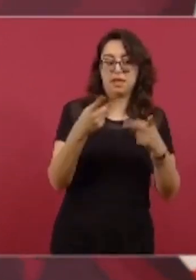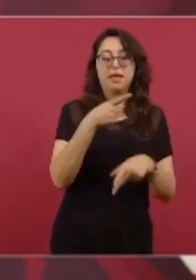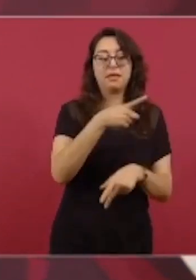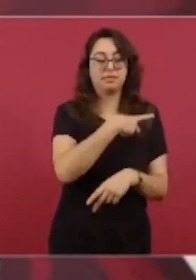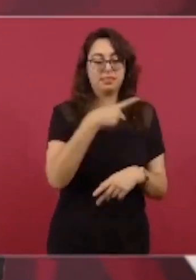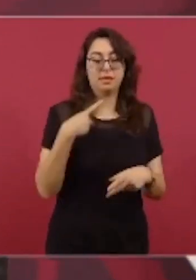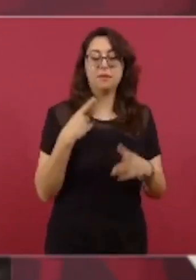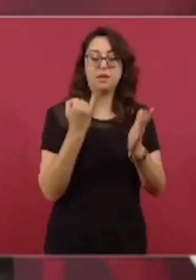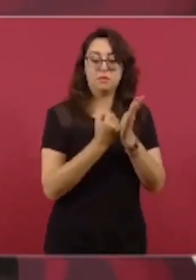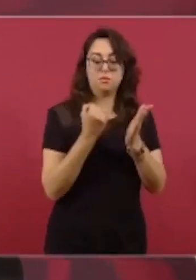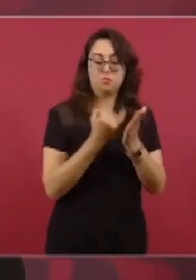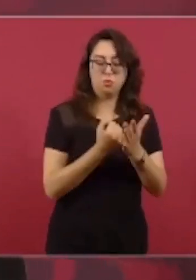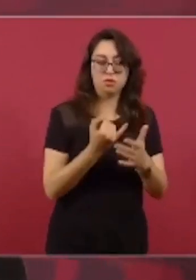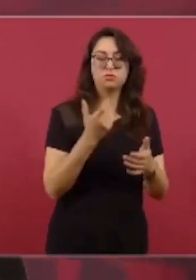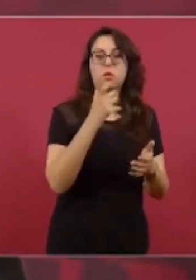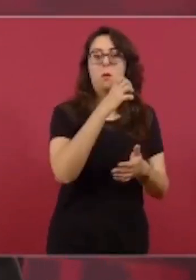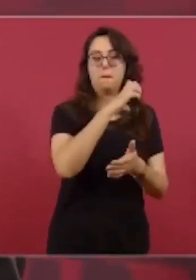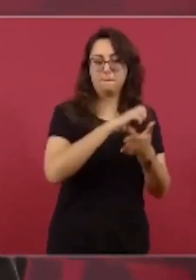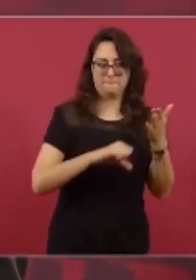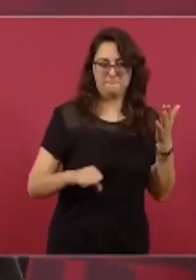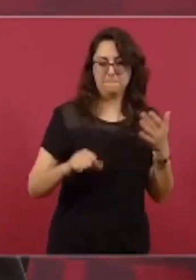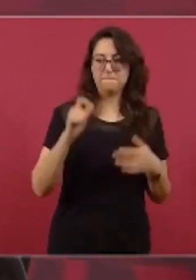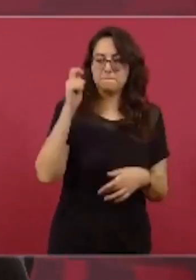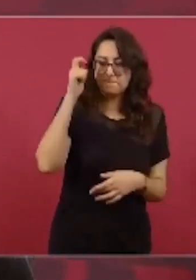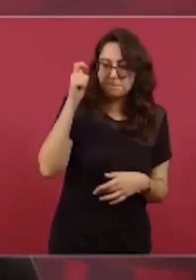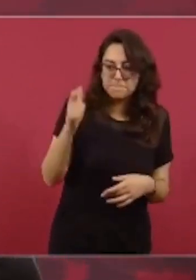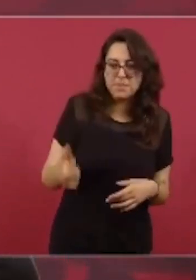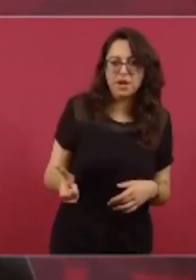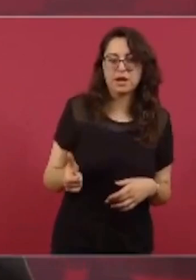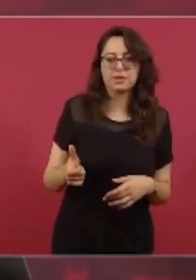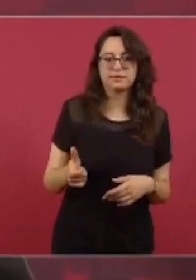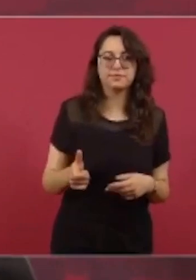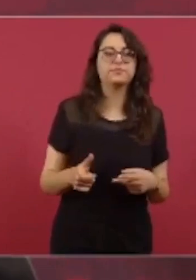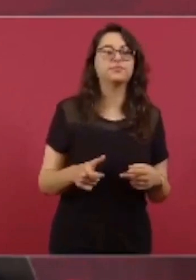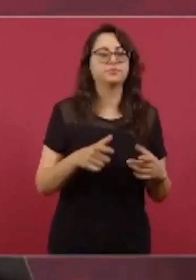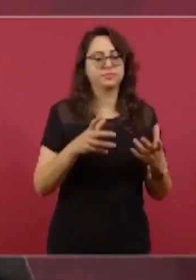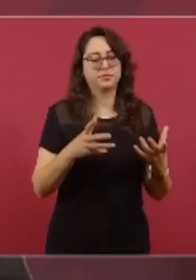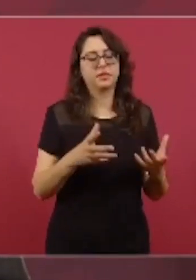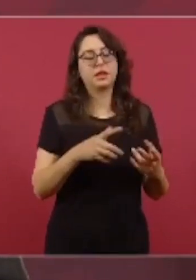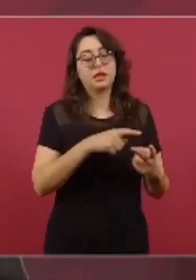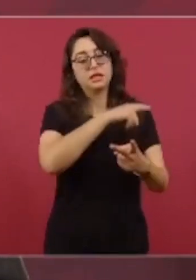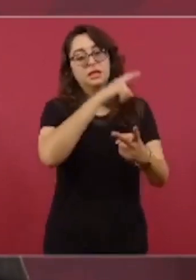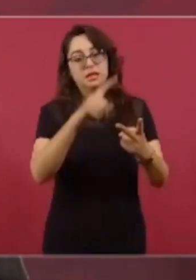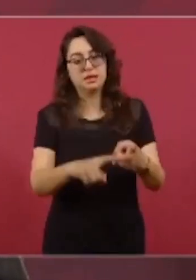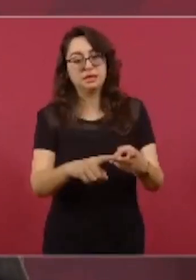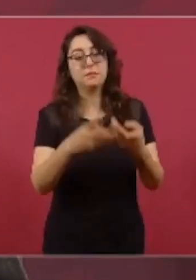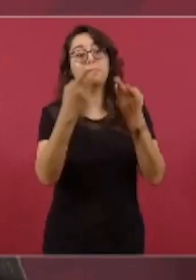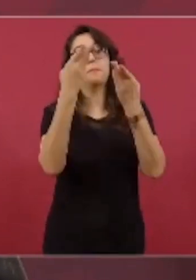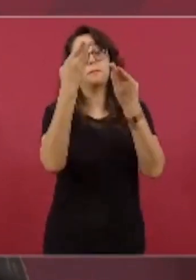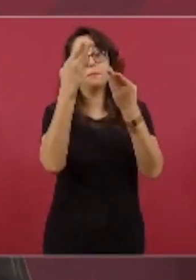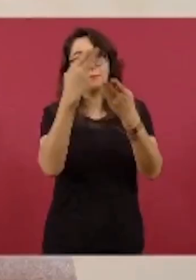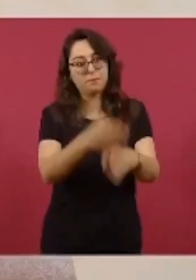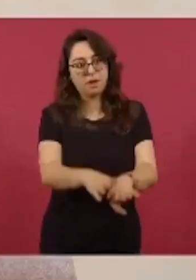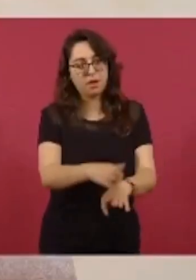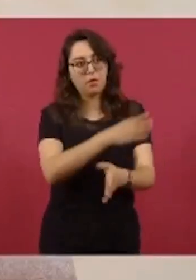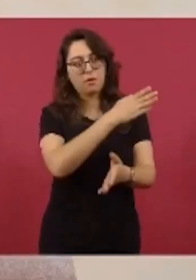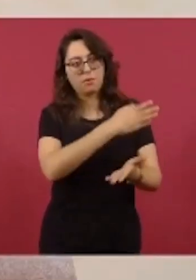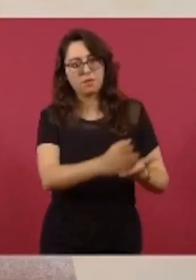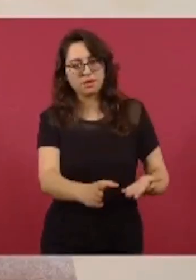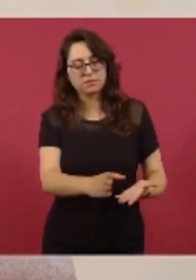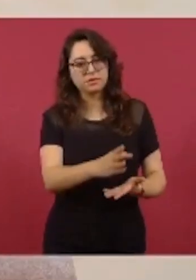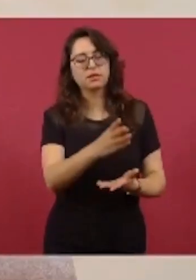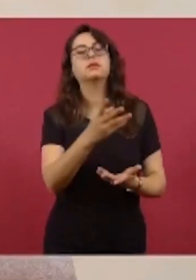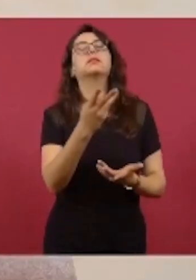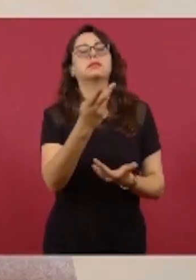parte. Y lo otro es propiamente Banamex, que